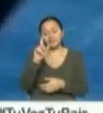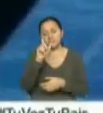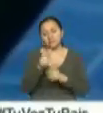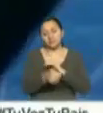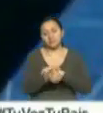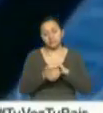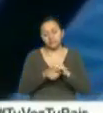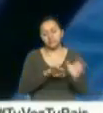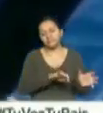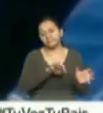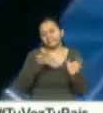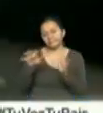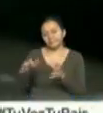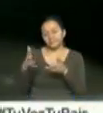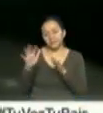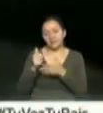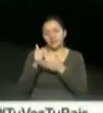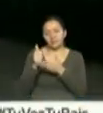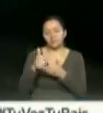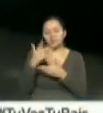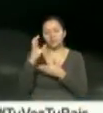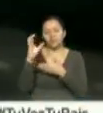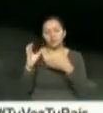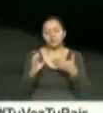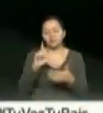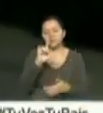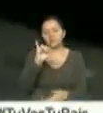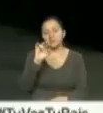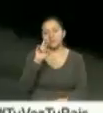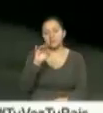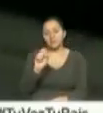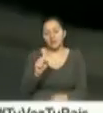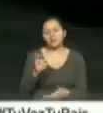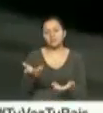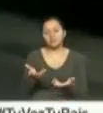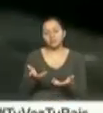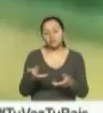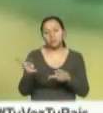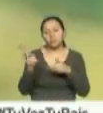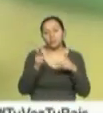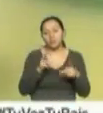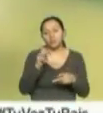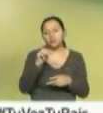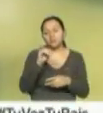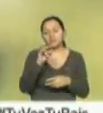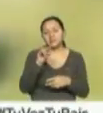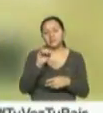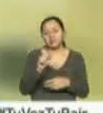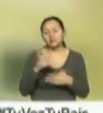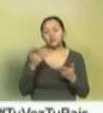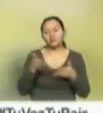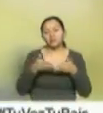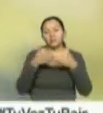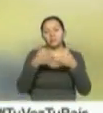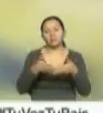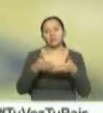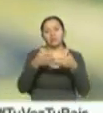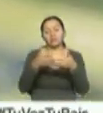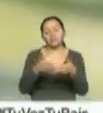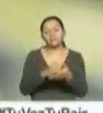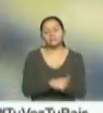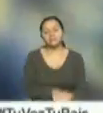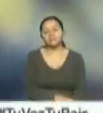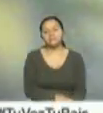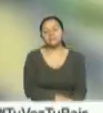fueron rescatados frente a la costa de Libia. Fueron trasladados al puerto de Mesina a bordo del buque noruego